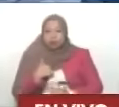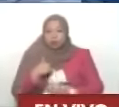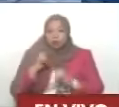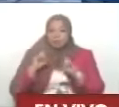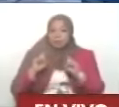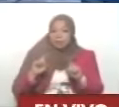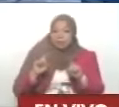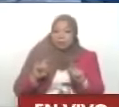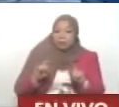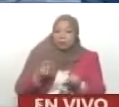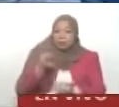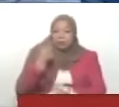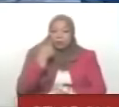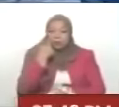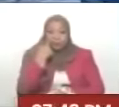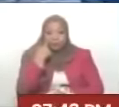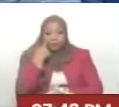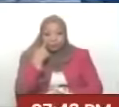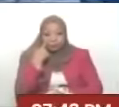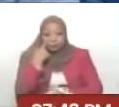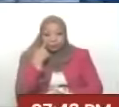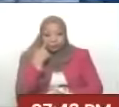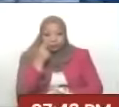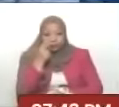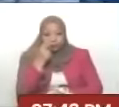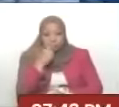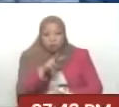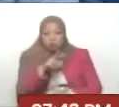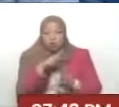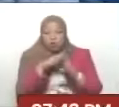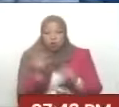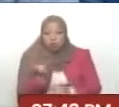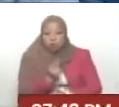Lo verás. Lo veremos.